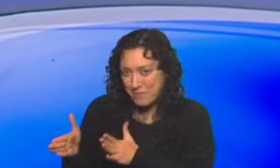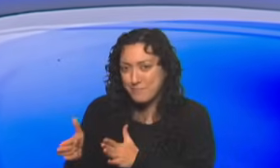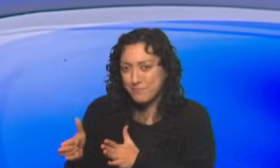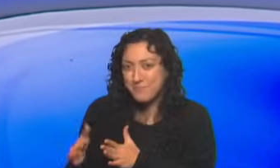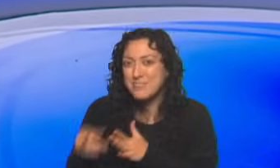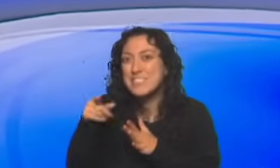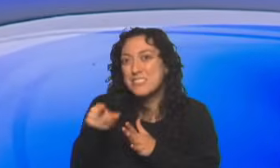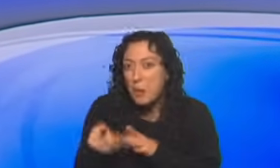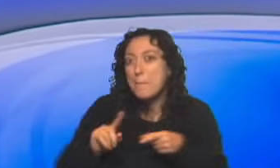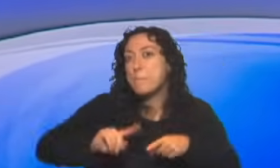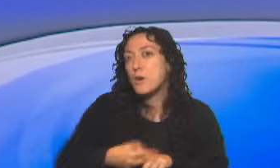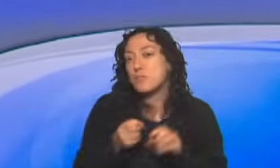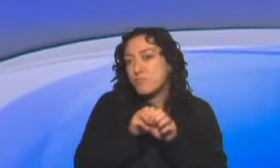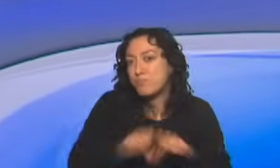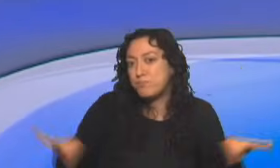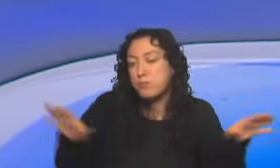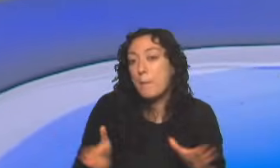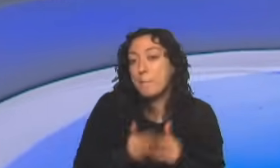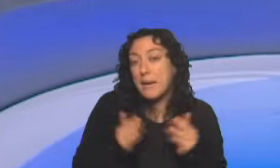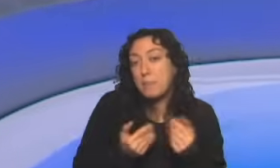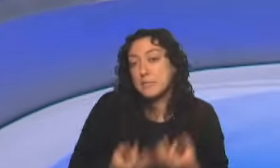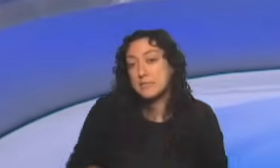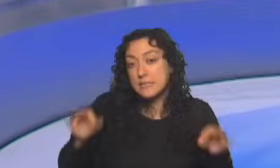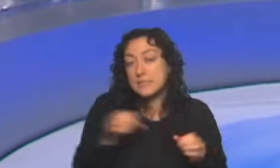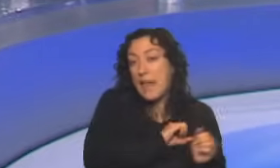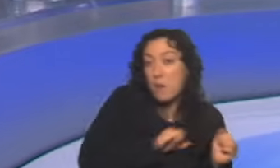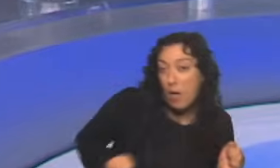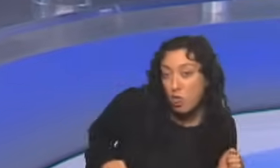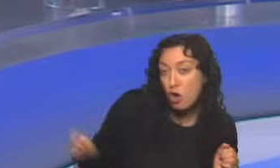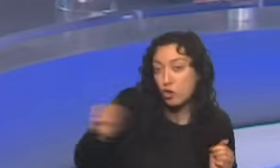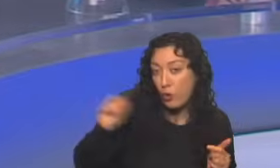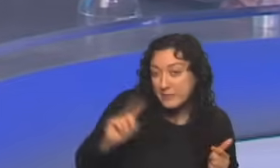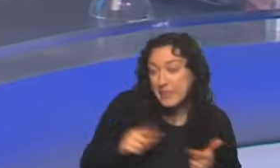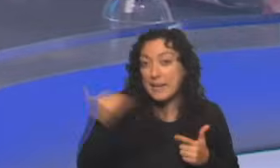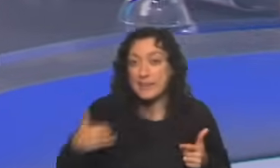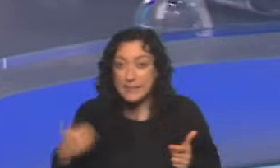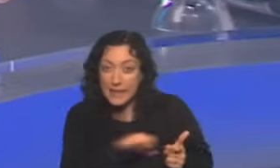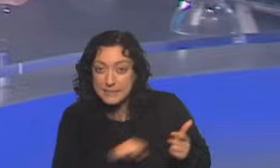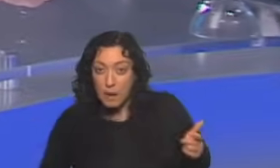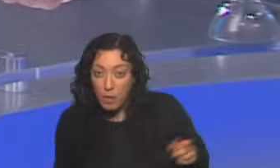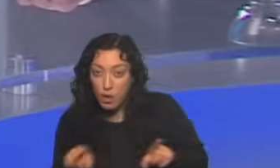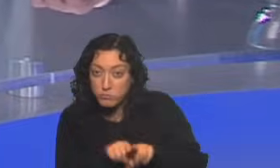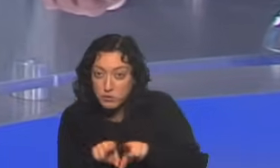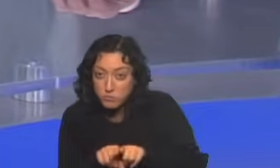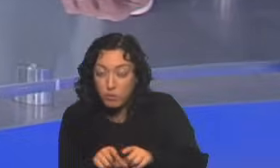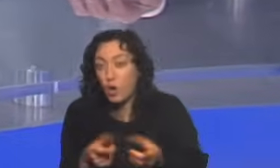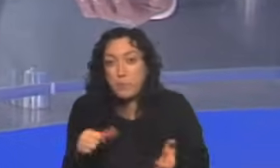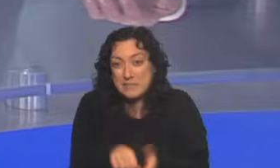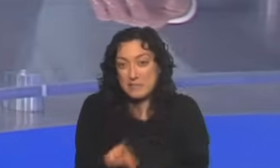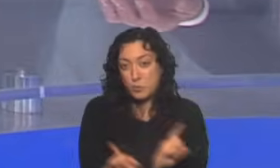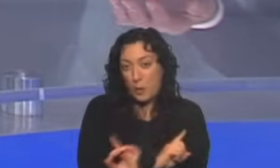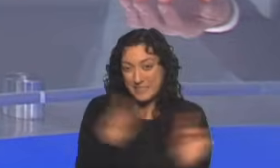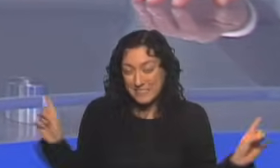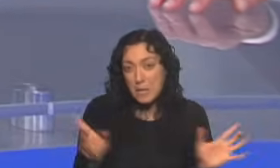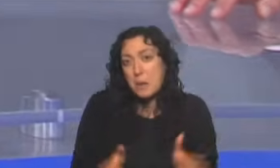esa política. Lo que pasa es que Panamá no es El Salvador, claro. Argentina no es El Salvador, y las condiciones son distintas. Posiblemente en Panamá haya